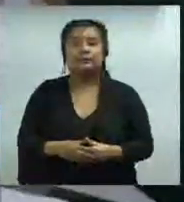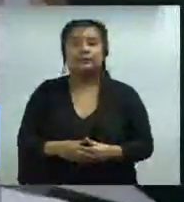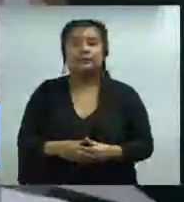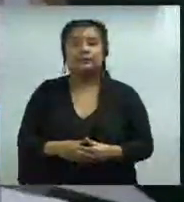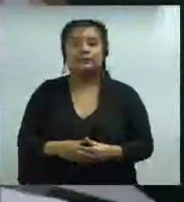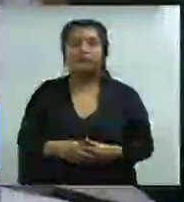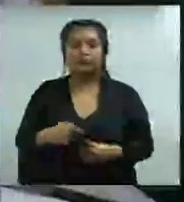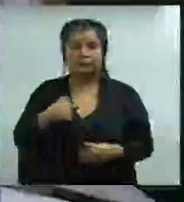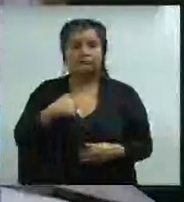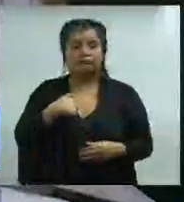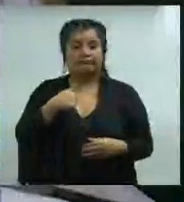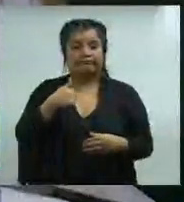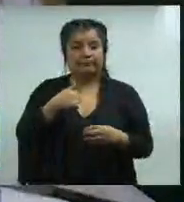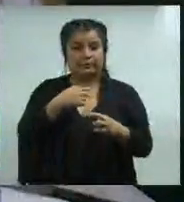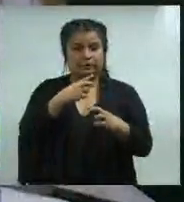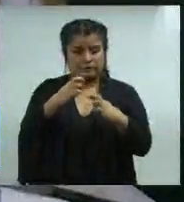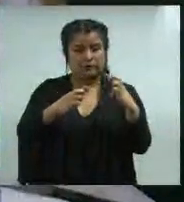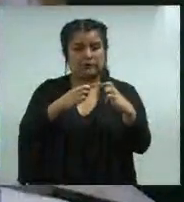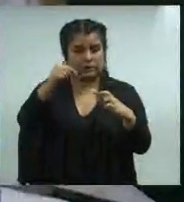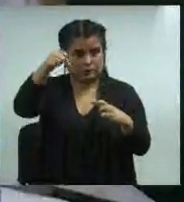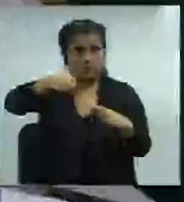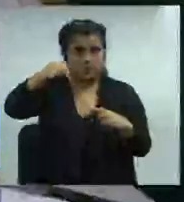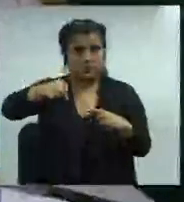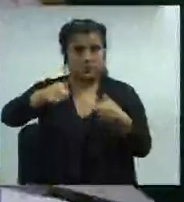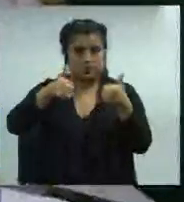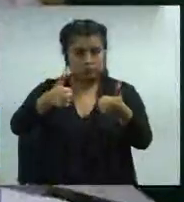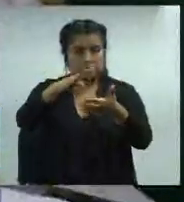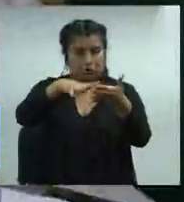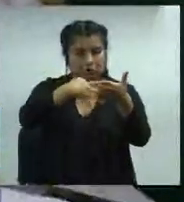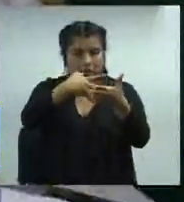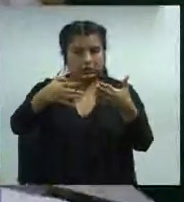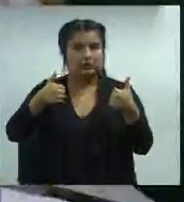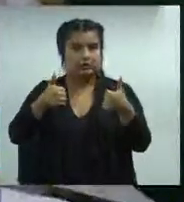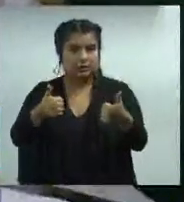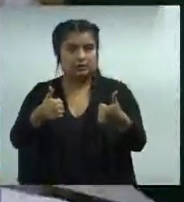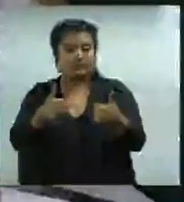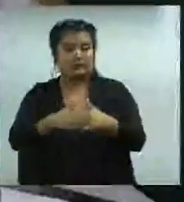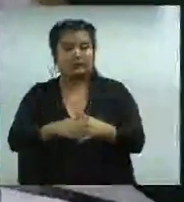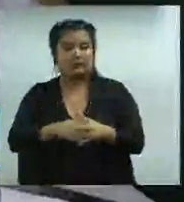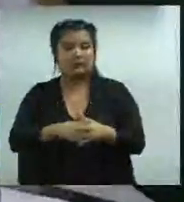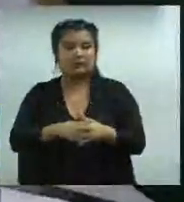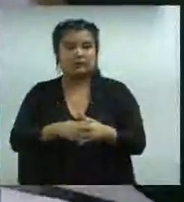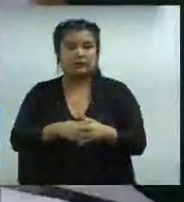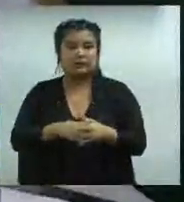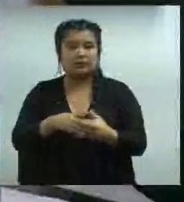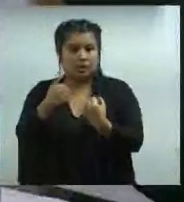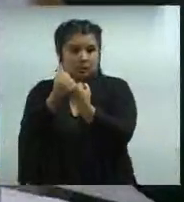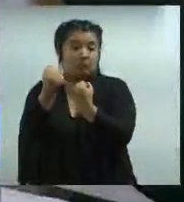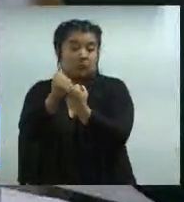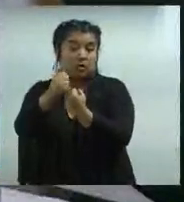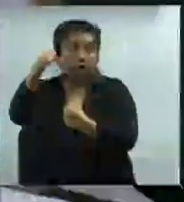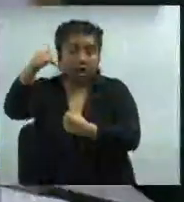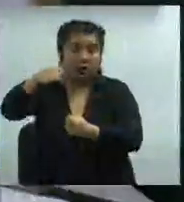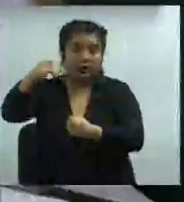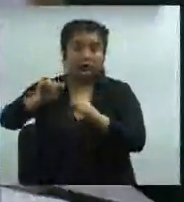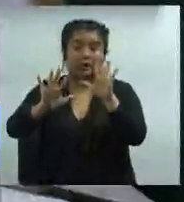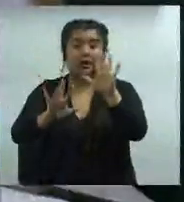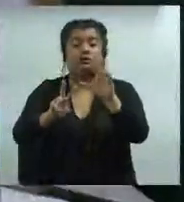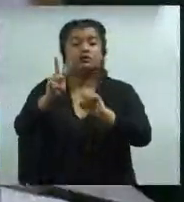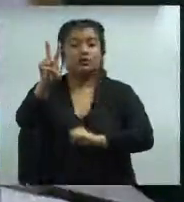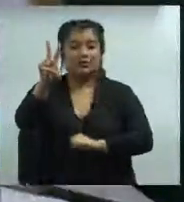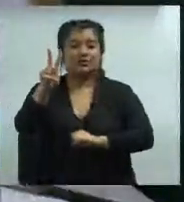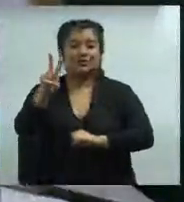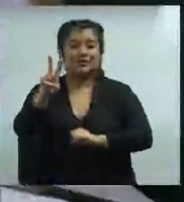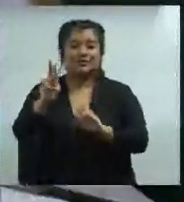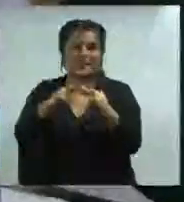yo estoy perfectamente bien con el horario que tenemos ahorita, presidente. Yo apoyo el horario de las 12.